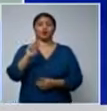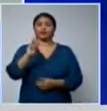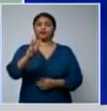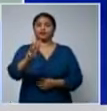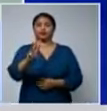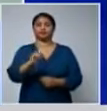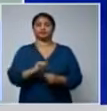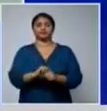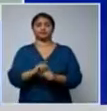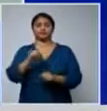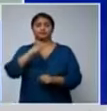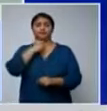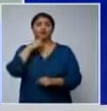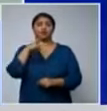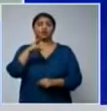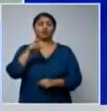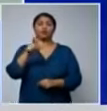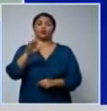autóctonos ayer.